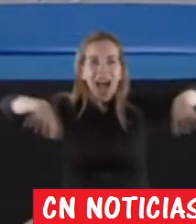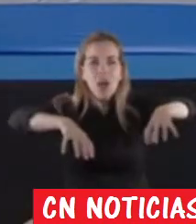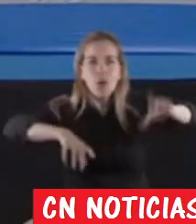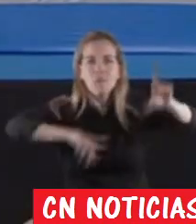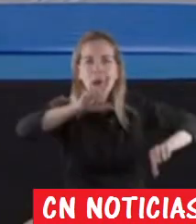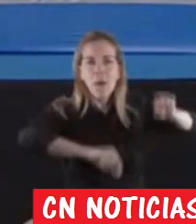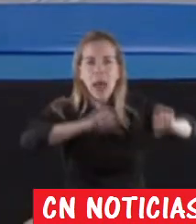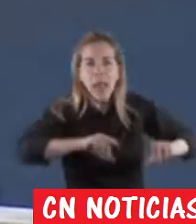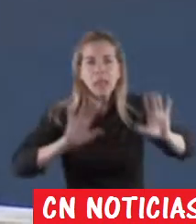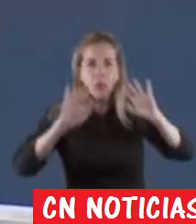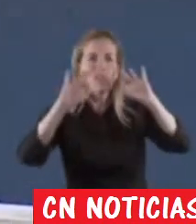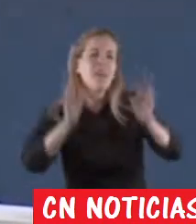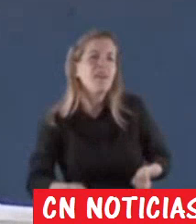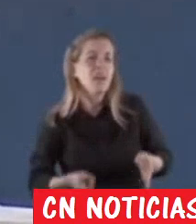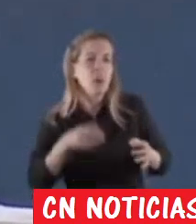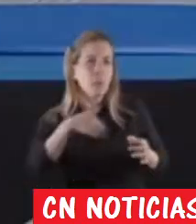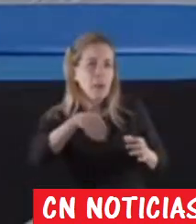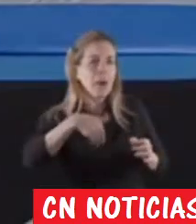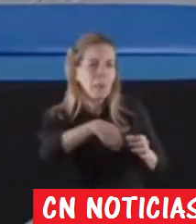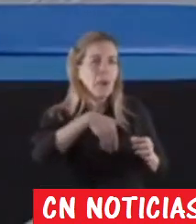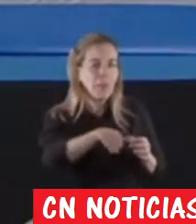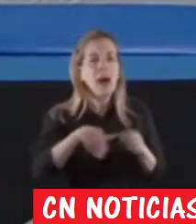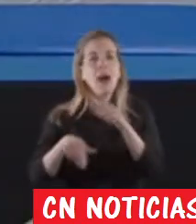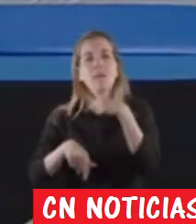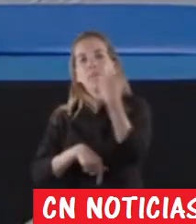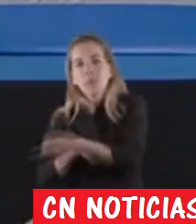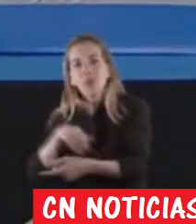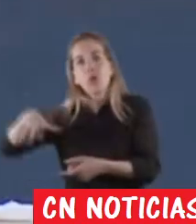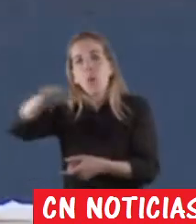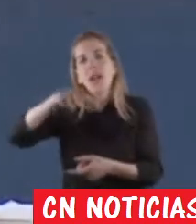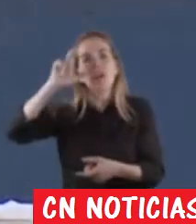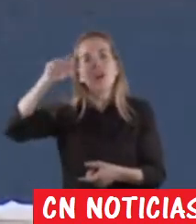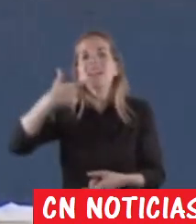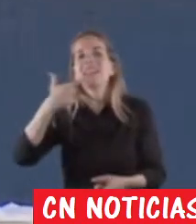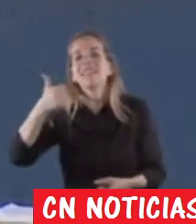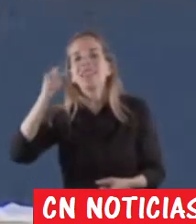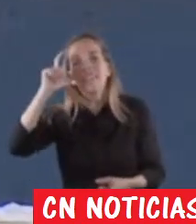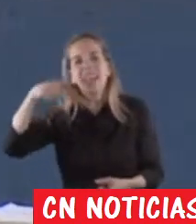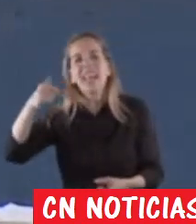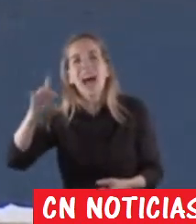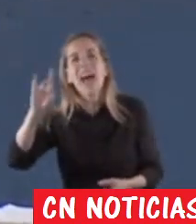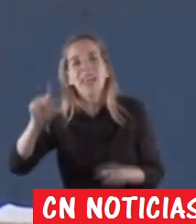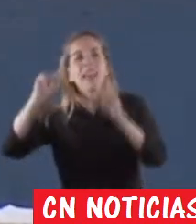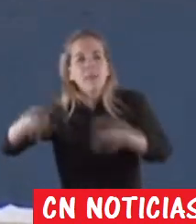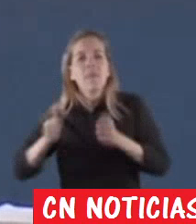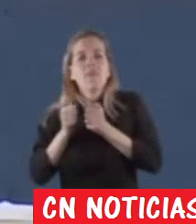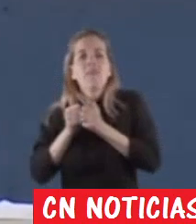sabiendo que ya prontamente va a abrir Mario en Ensenada, que ya lo tiene prácticamente terminado, y así